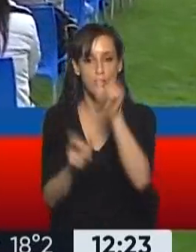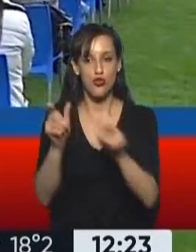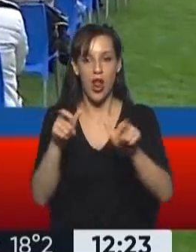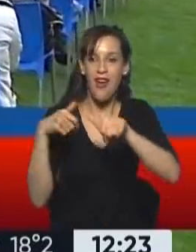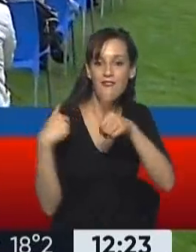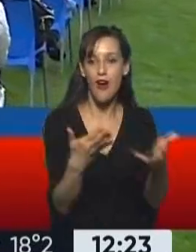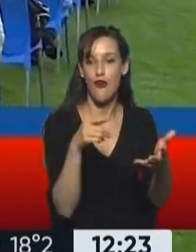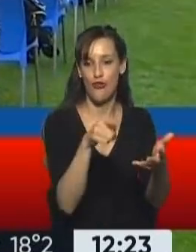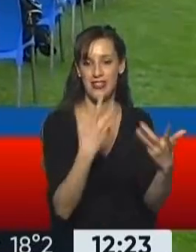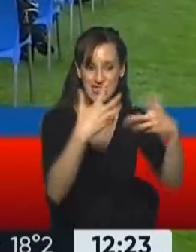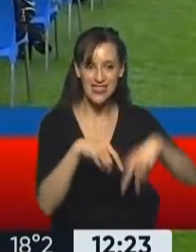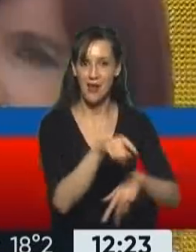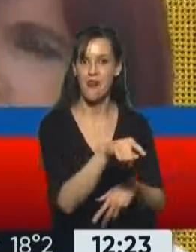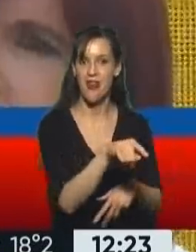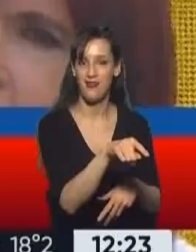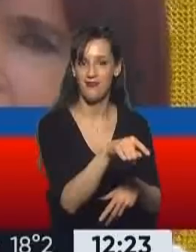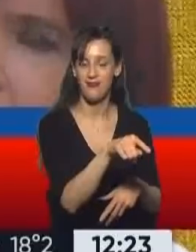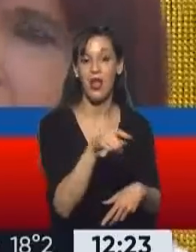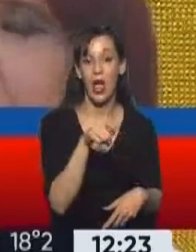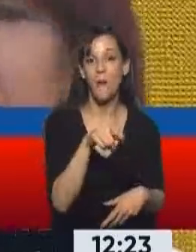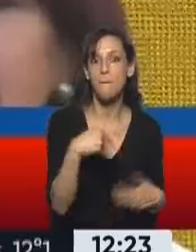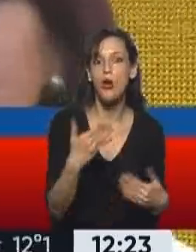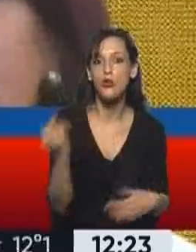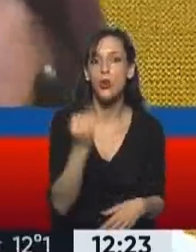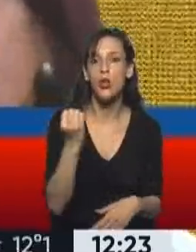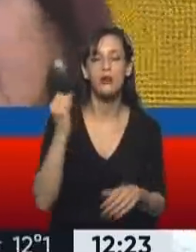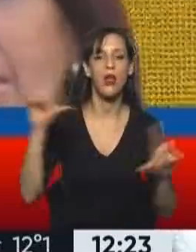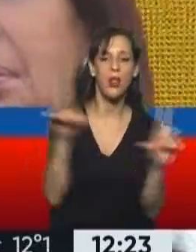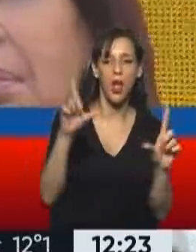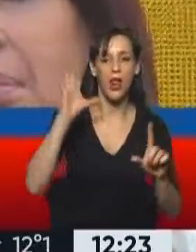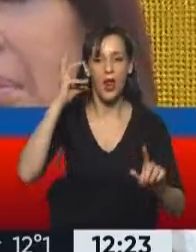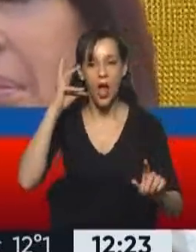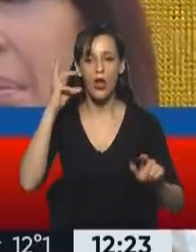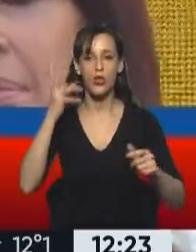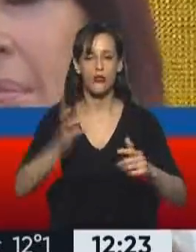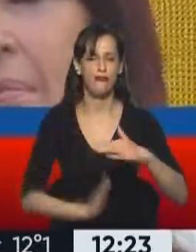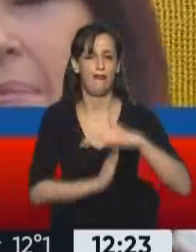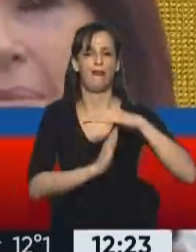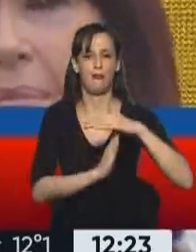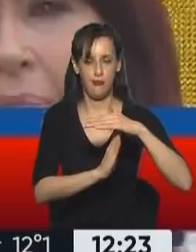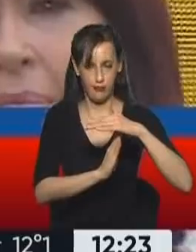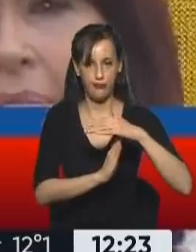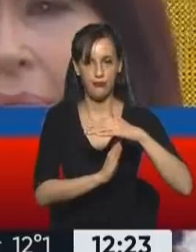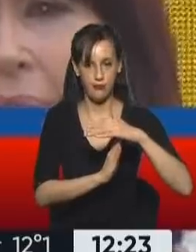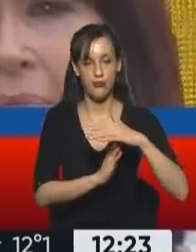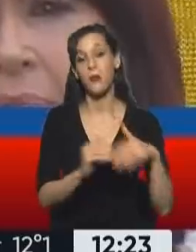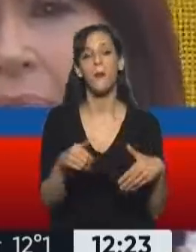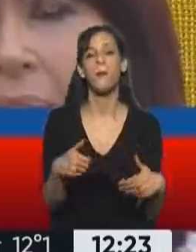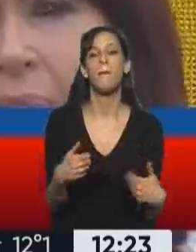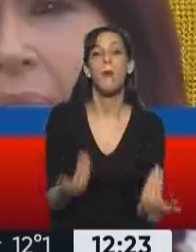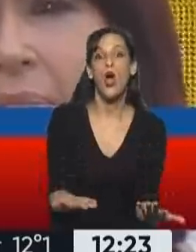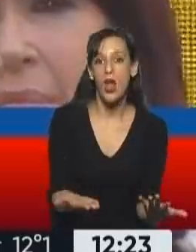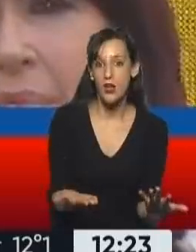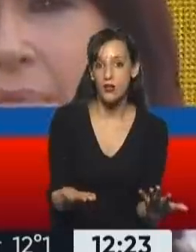Y ahí es donde juegan un rol muy fuerte los medios de comunicación. Por eso, y se preguntarán por qué estoy hablando de